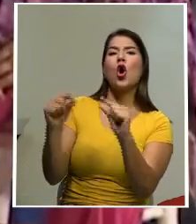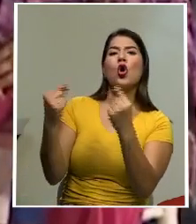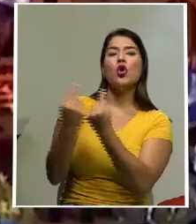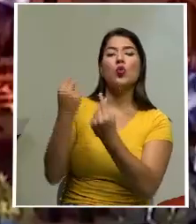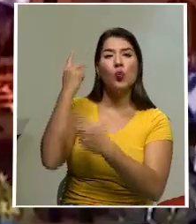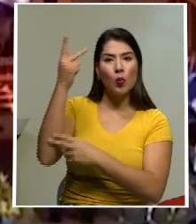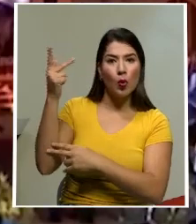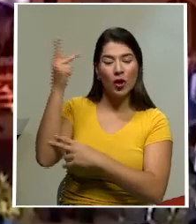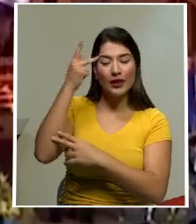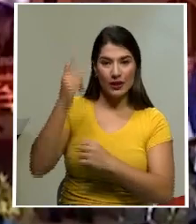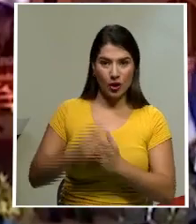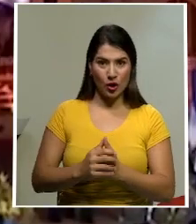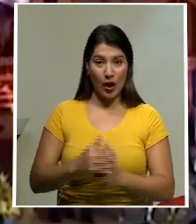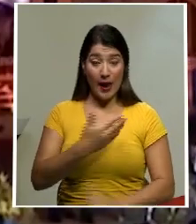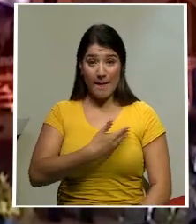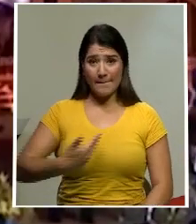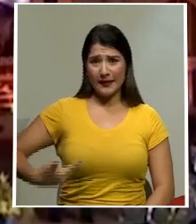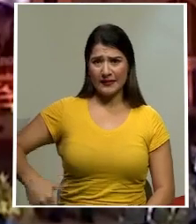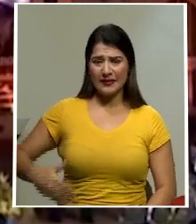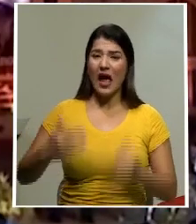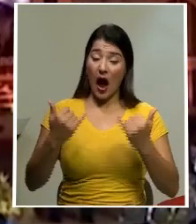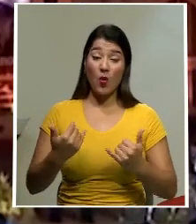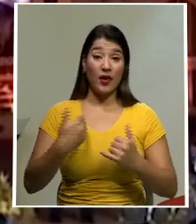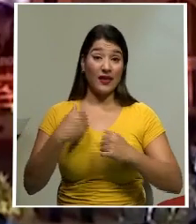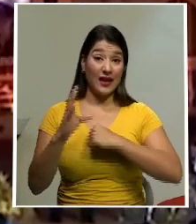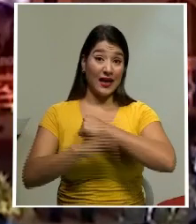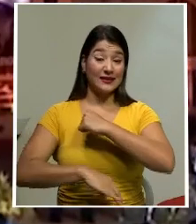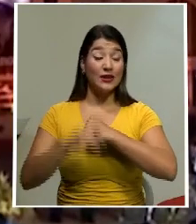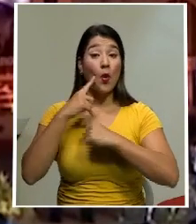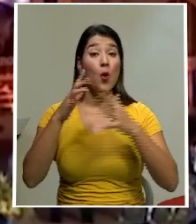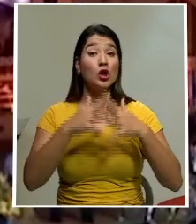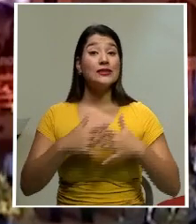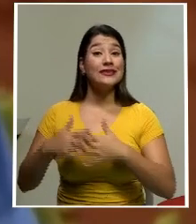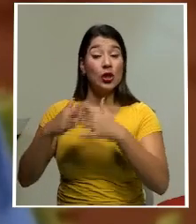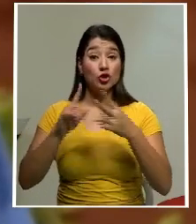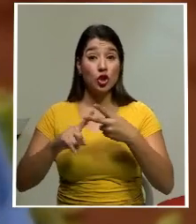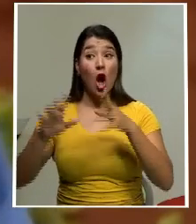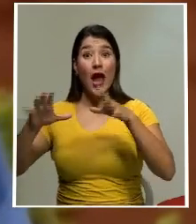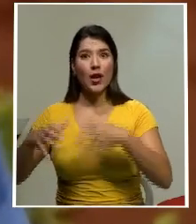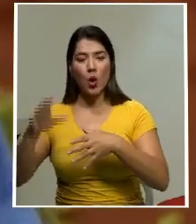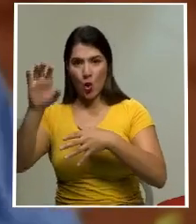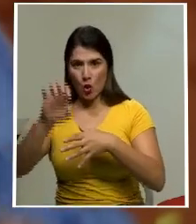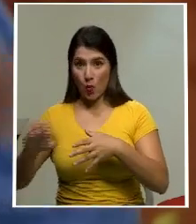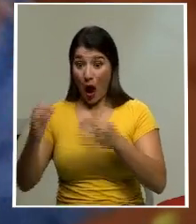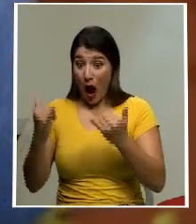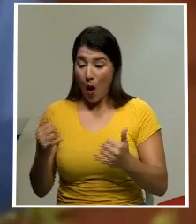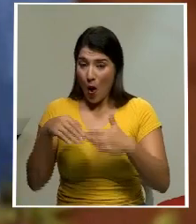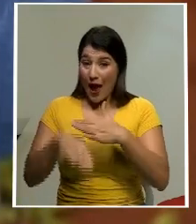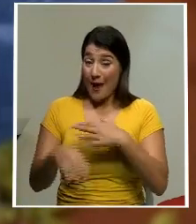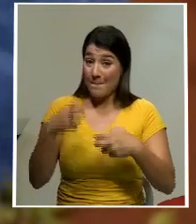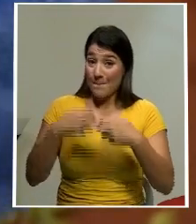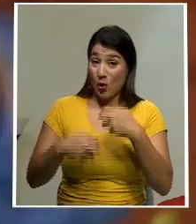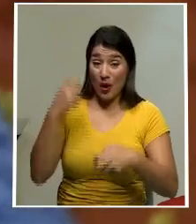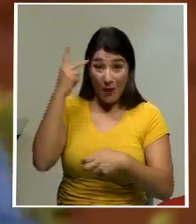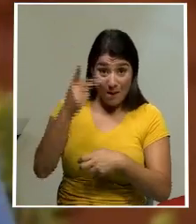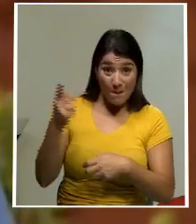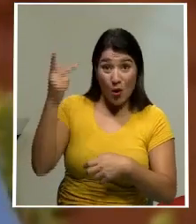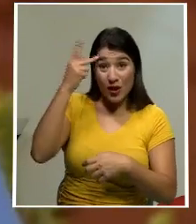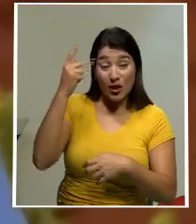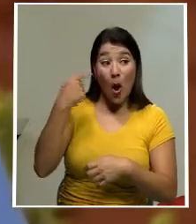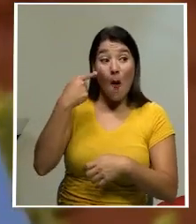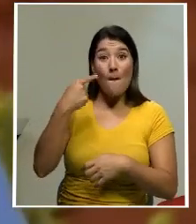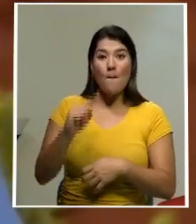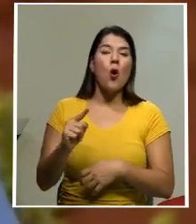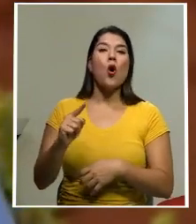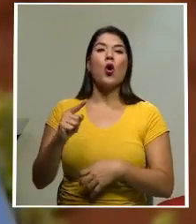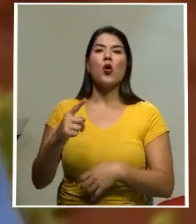políticos. El mandatario afronta sanciones de Estados Unidos y la Unión Europea en medio de una crisis política desatada por protestas que él